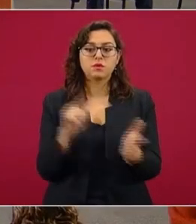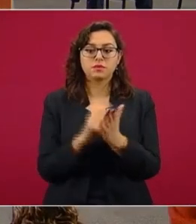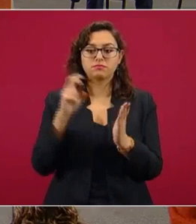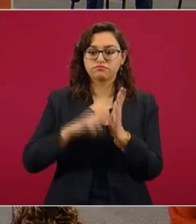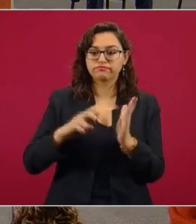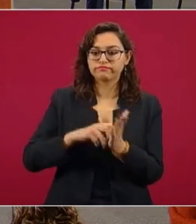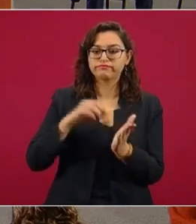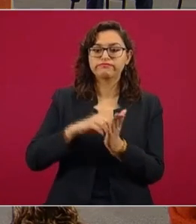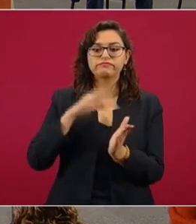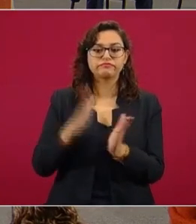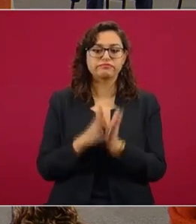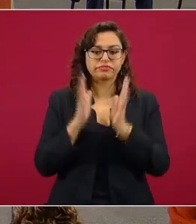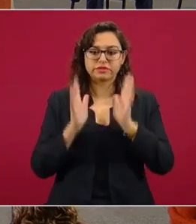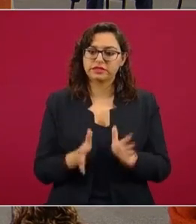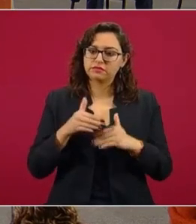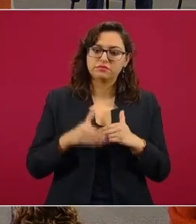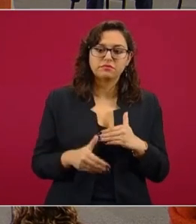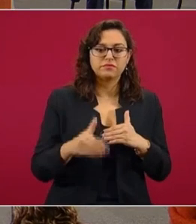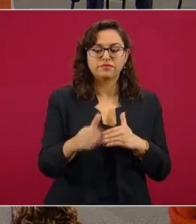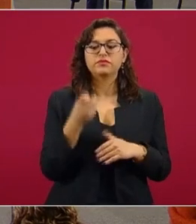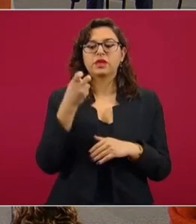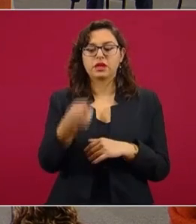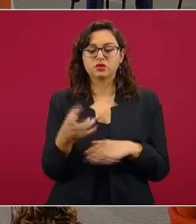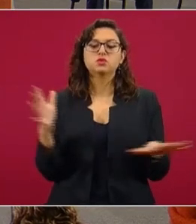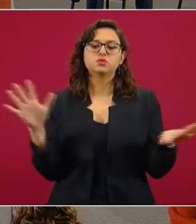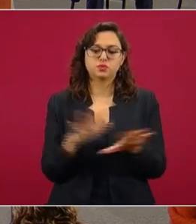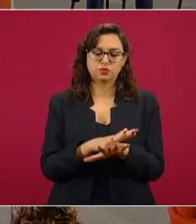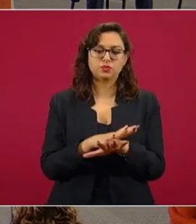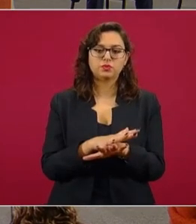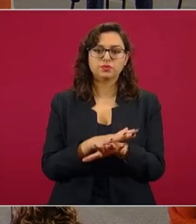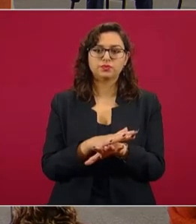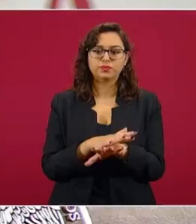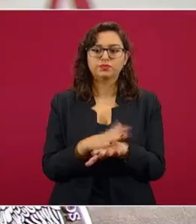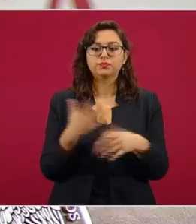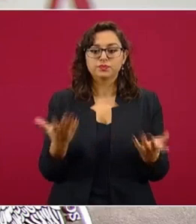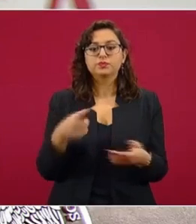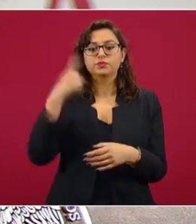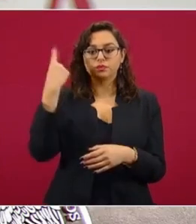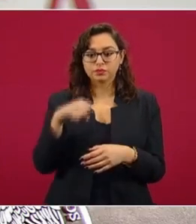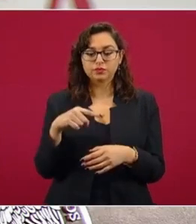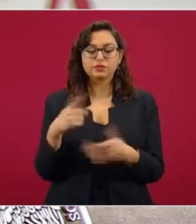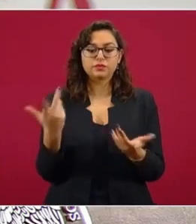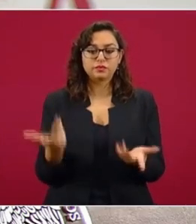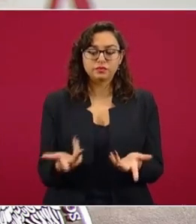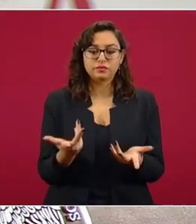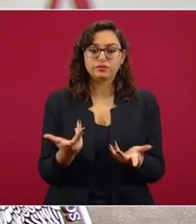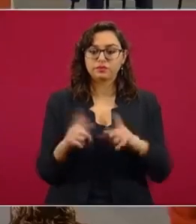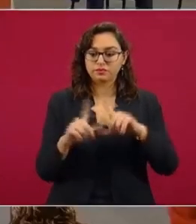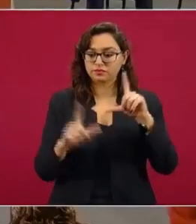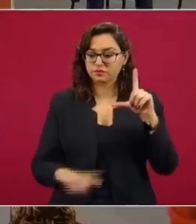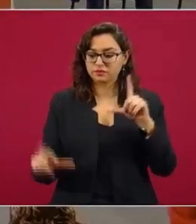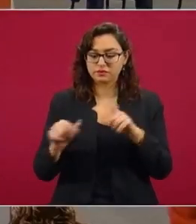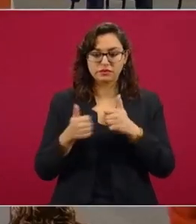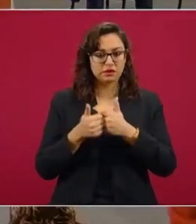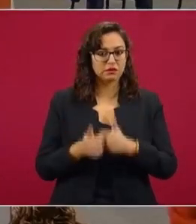y se queda de manera permanente. Y eso es parte de los cambios que ha pedido el presidente para que se queden en la transformación del país. En la que